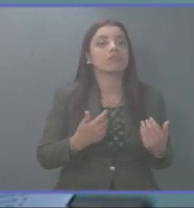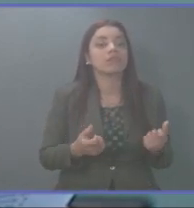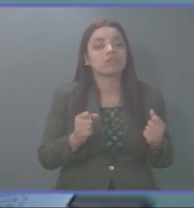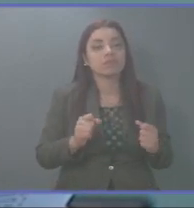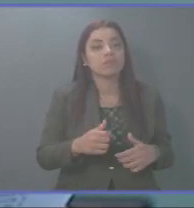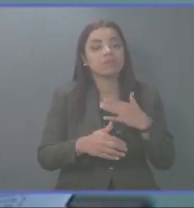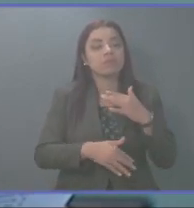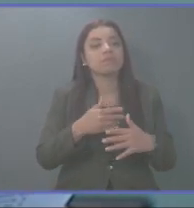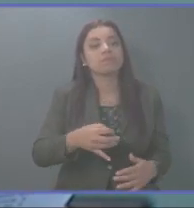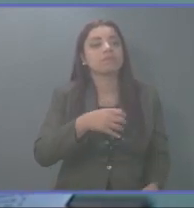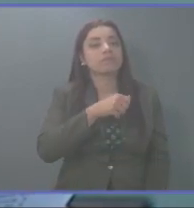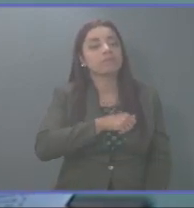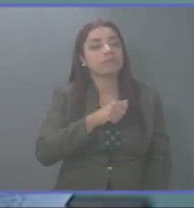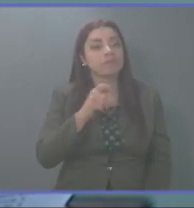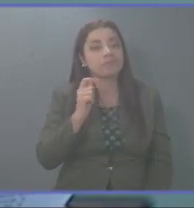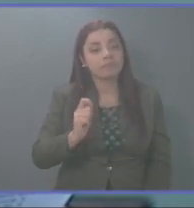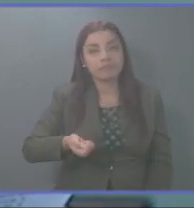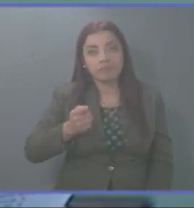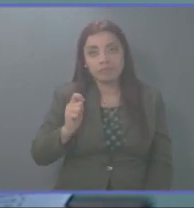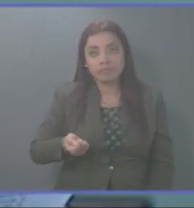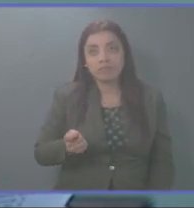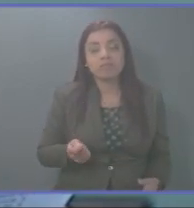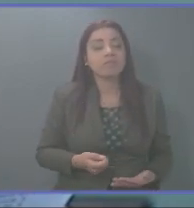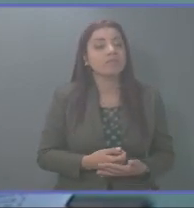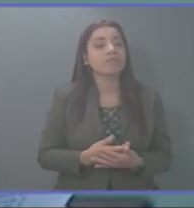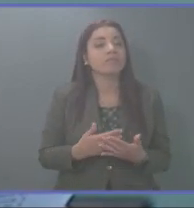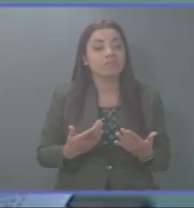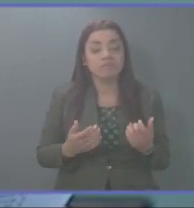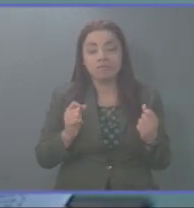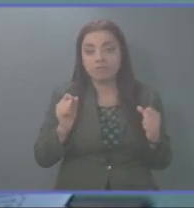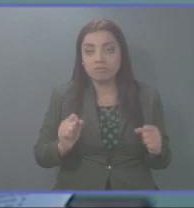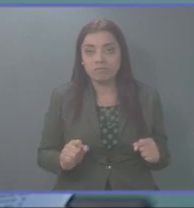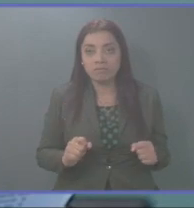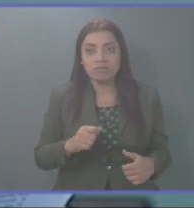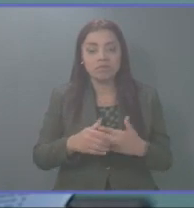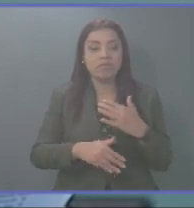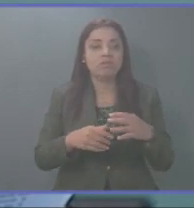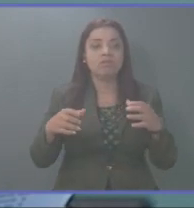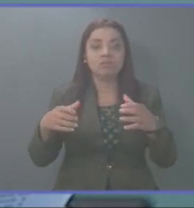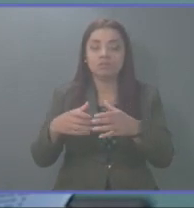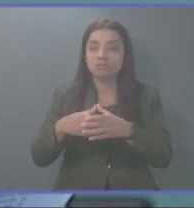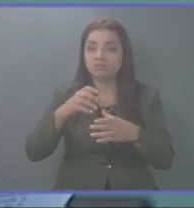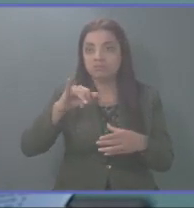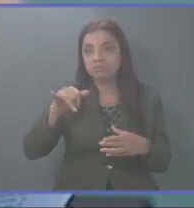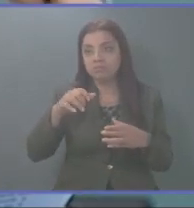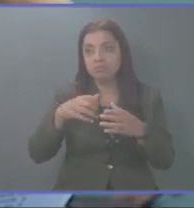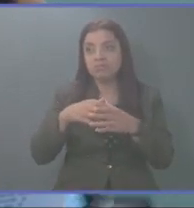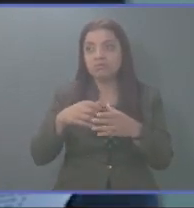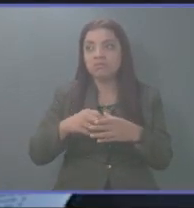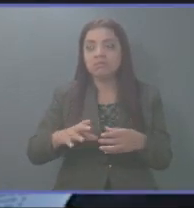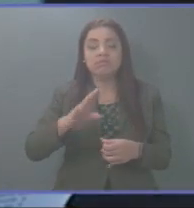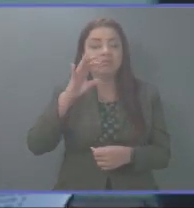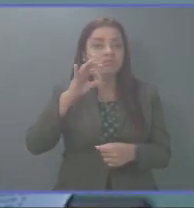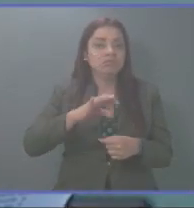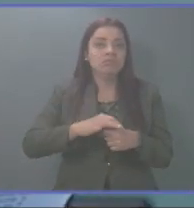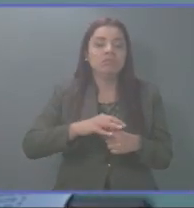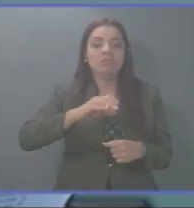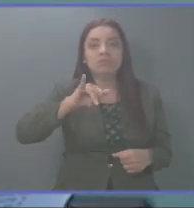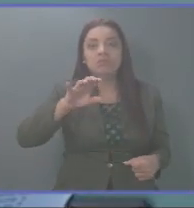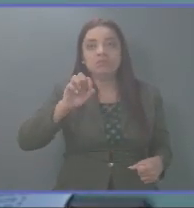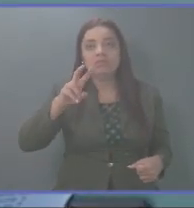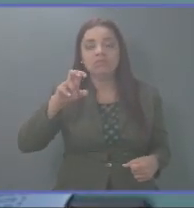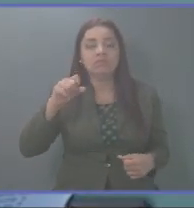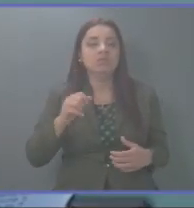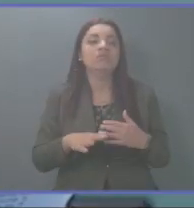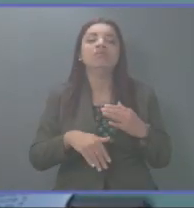la responsabilidad del tribunal, para lo cual éste creará una junta electoral de voto desde el exterior en adelante GEDEX